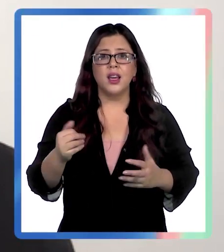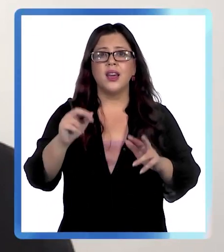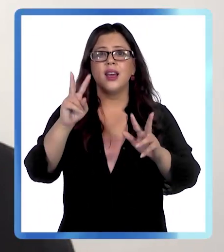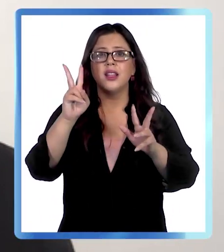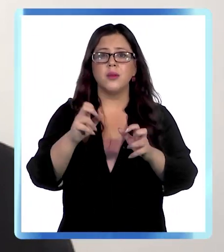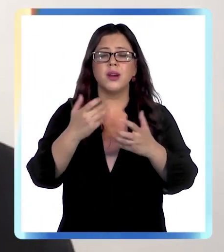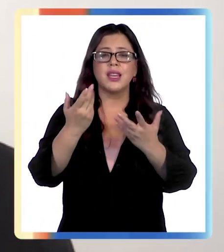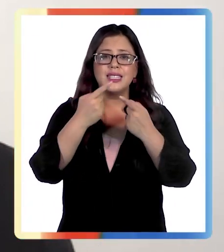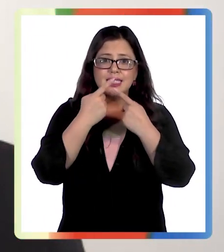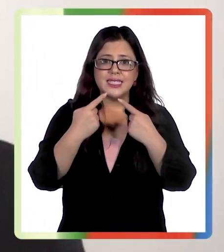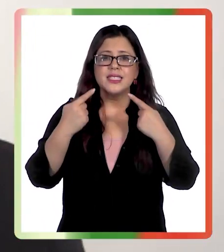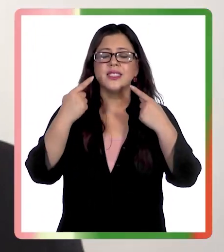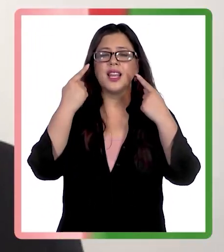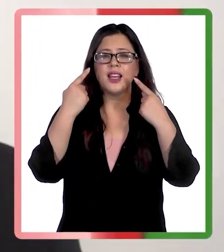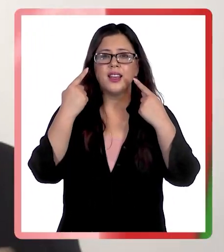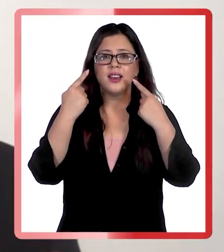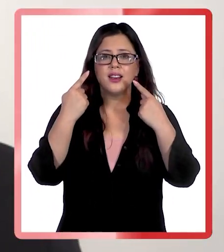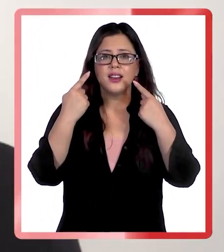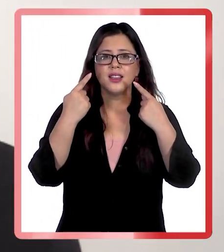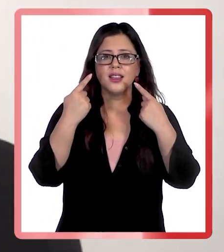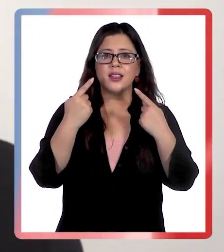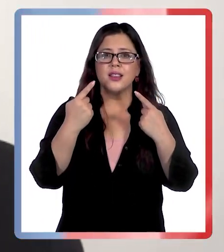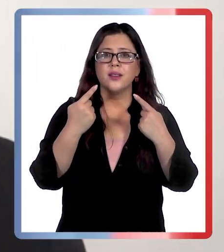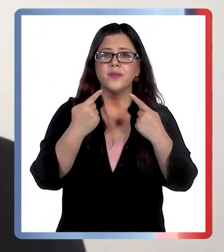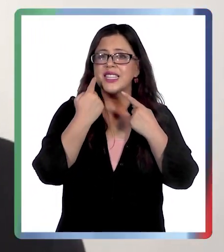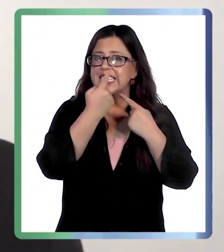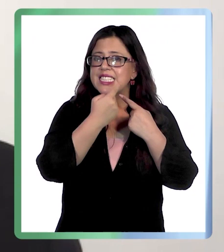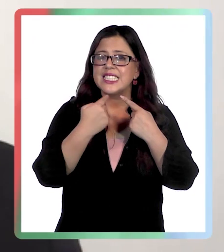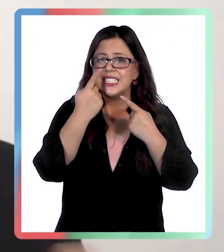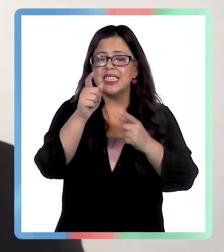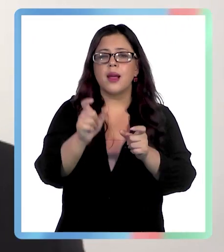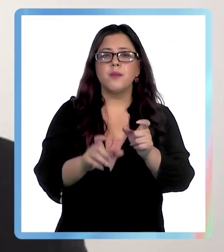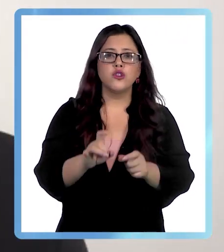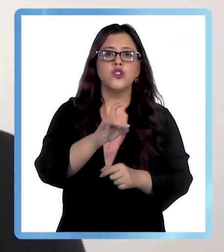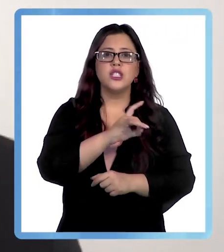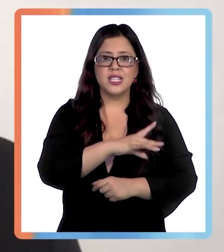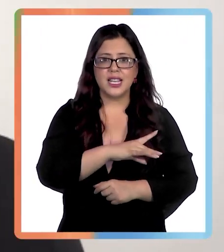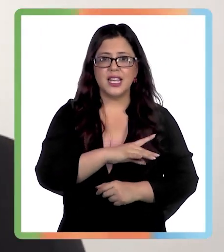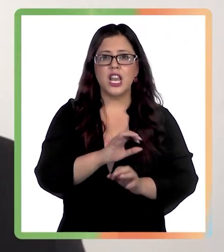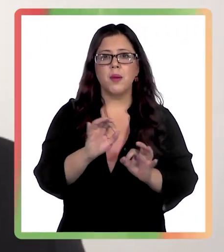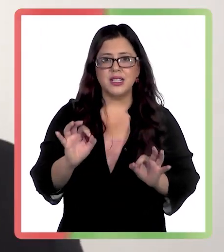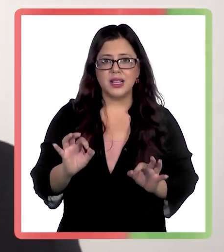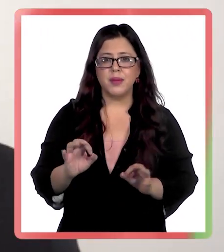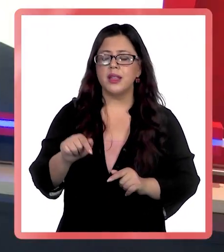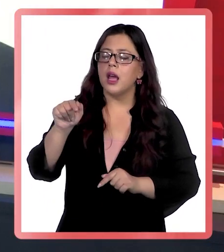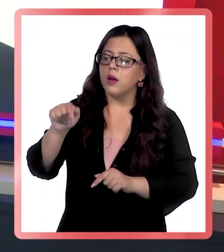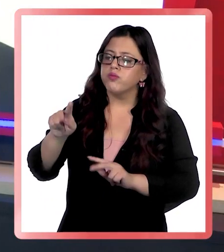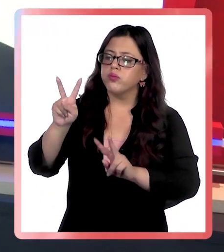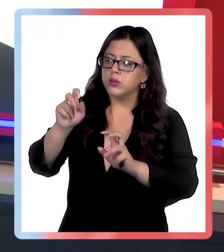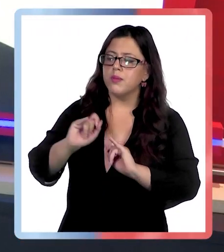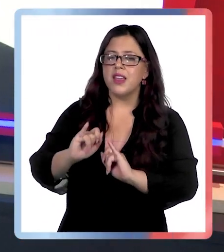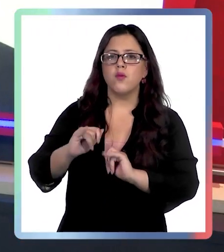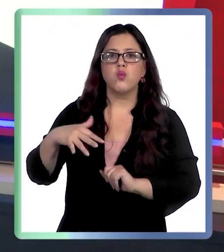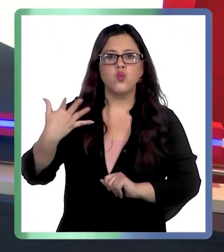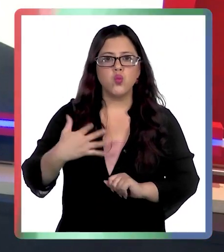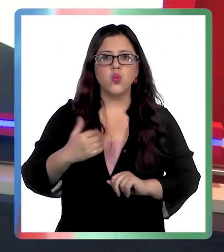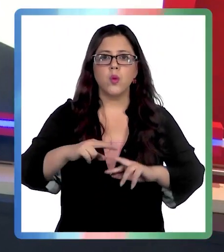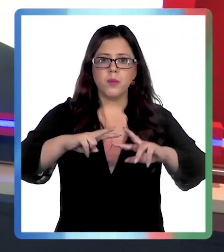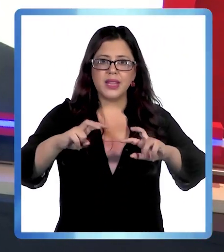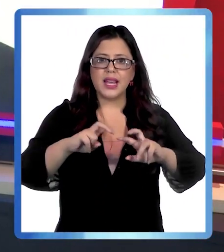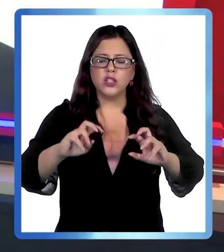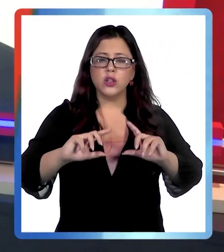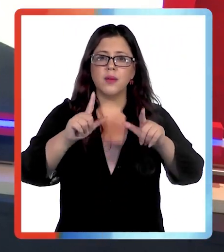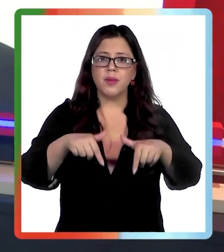sobre lo que es sonreír sobre la la dentadura nuestros chilenos sobre todo Al comenzar un dato